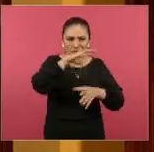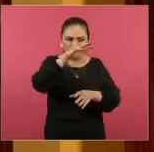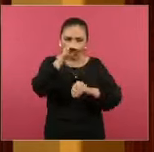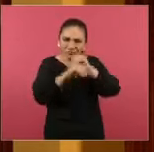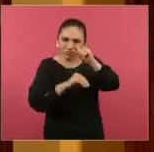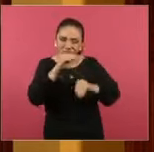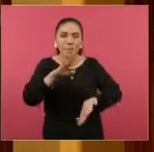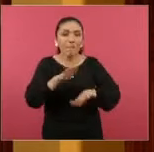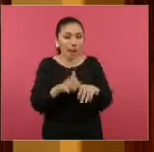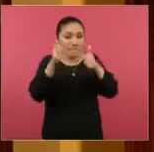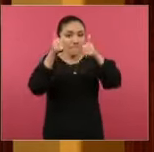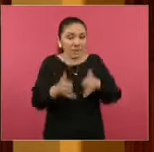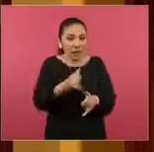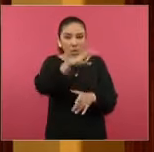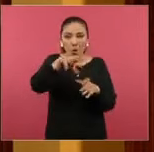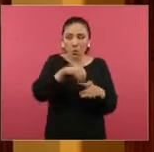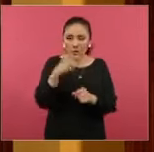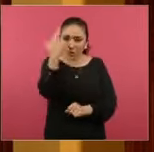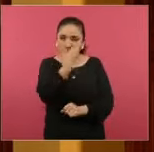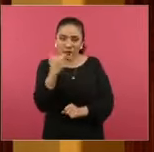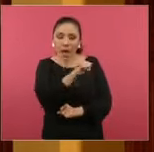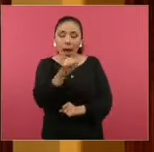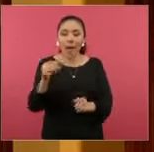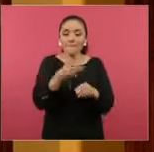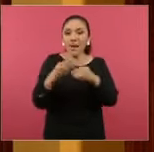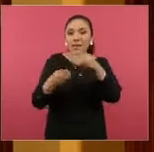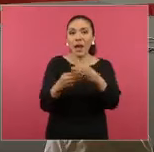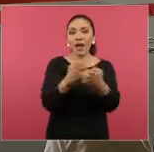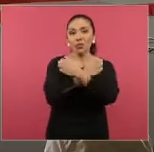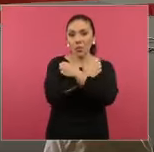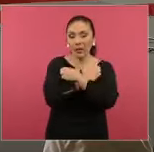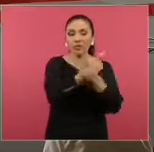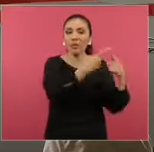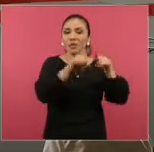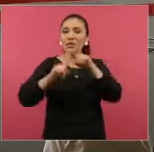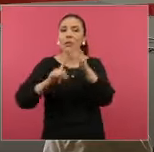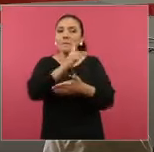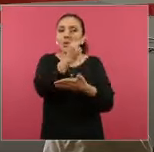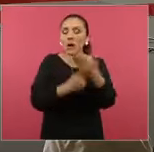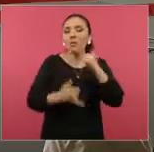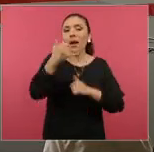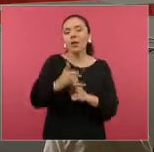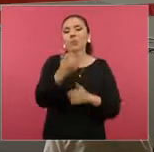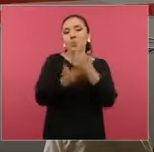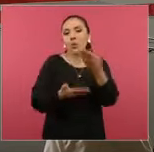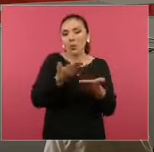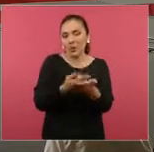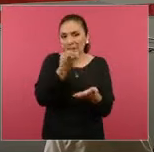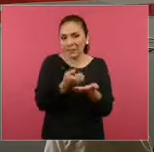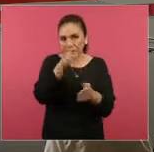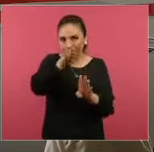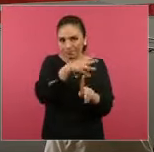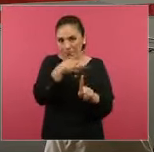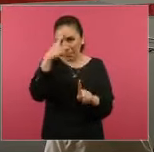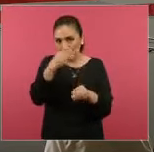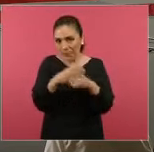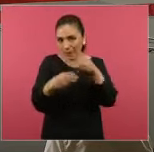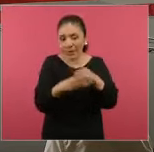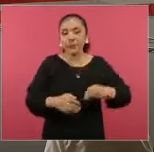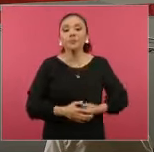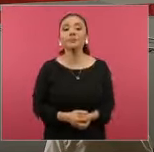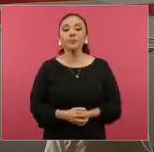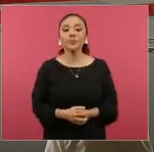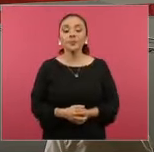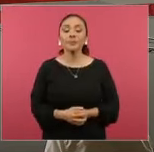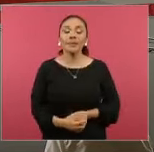muy acuciosa de los materiales educativos, de los programas y de la propuesta curricular. Este diálogo